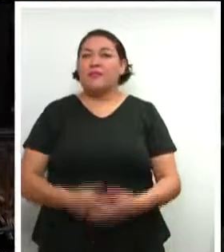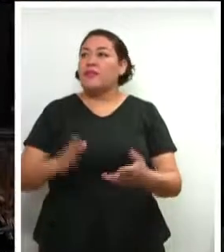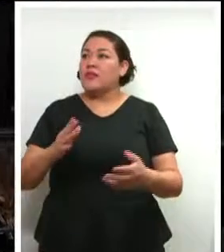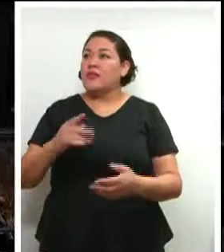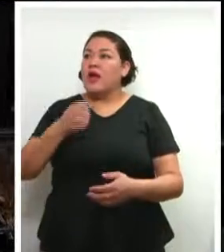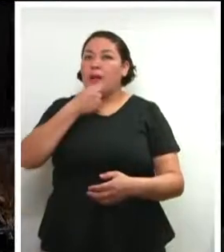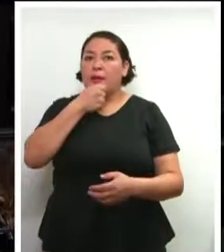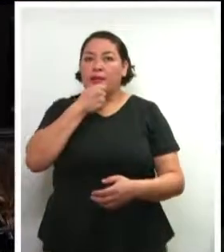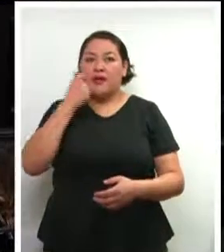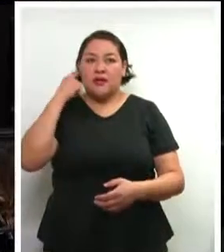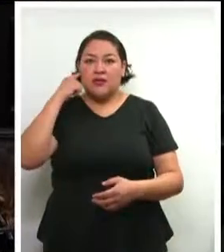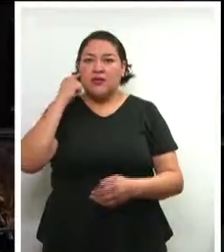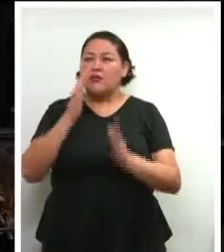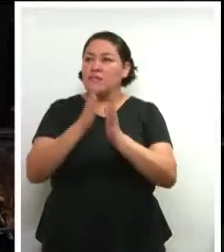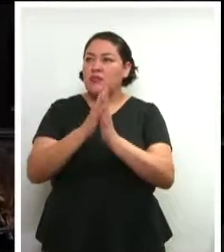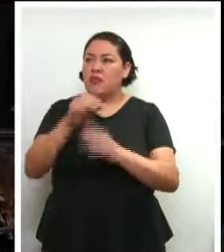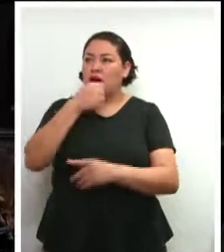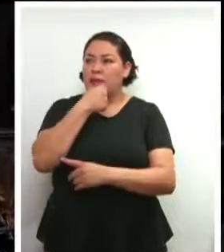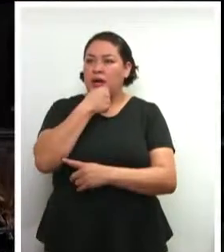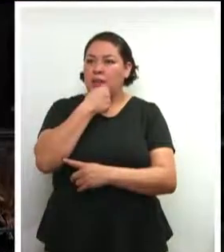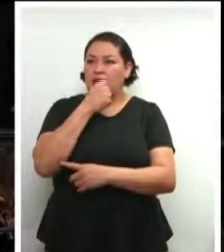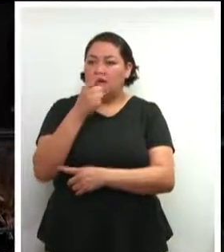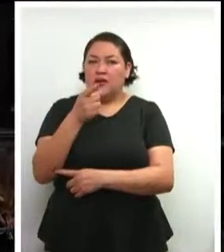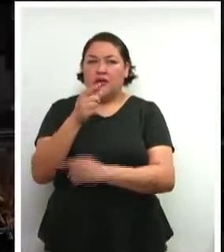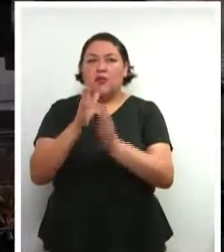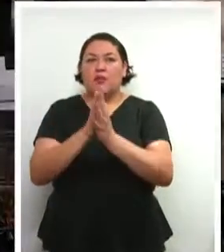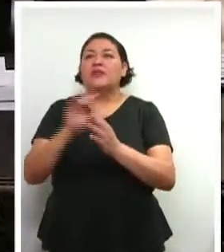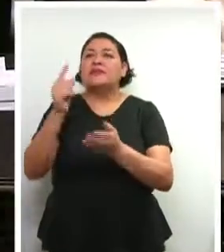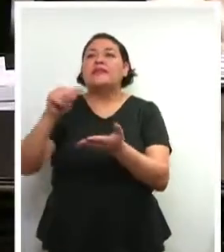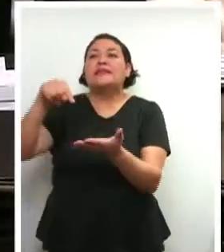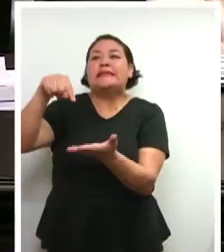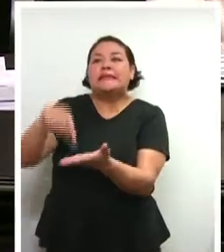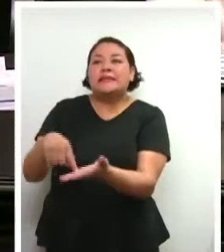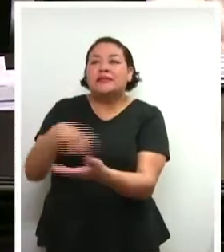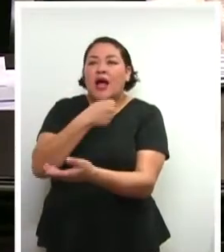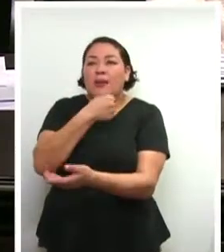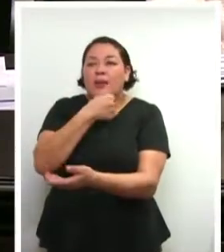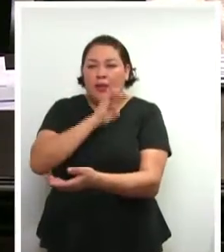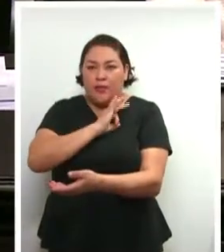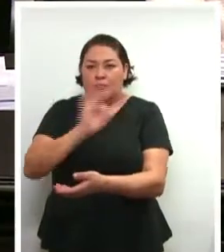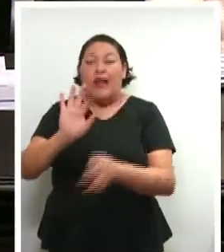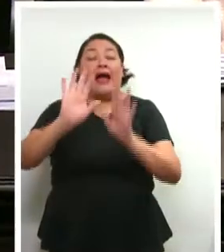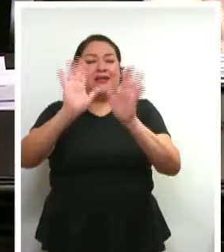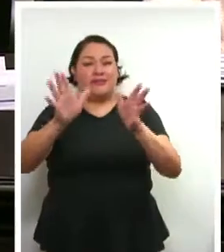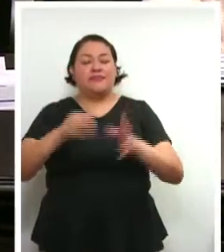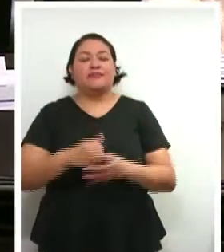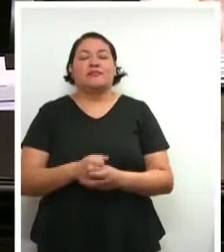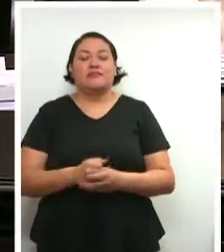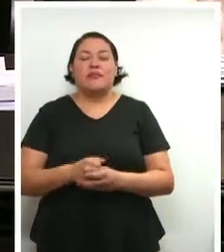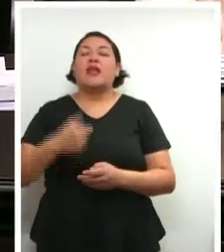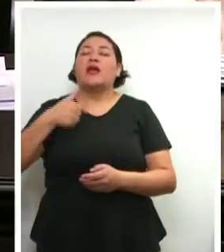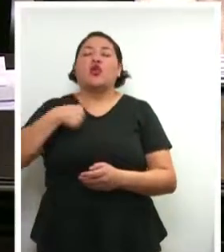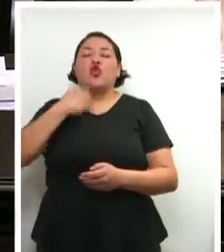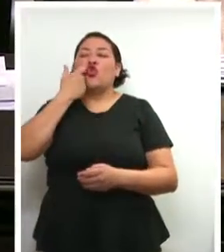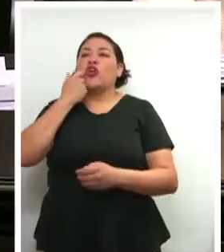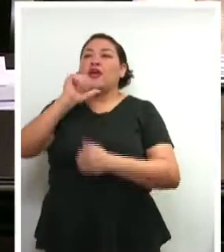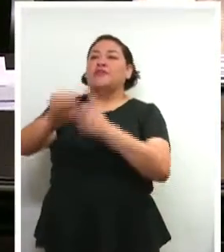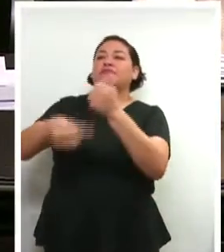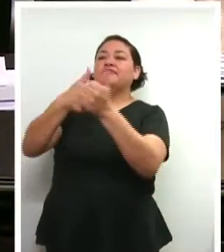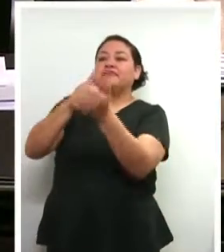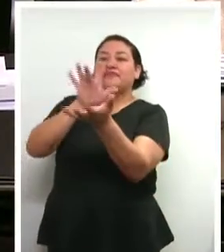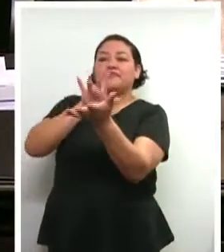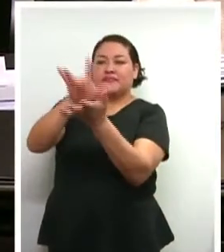Sonido a la curul, hay que picarle el botón. Ya. Para adherirme a la iniciativa